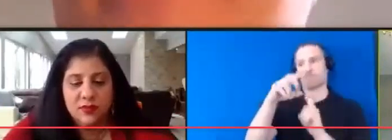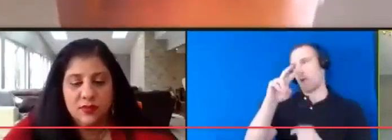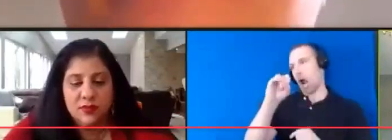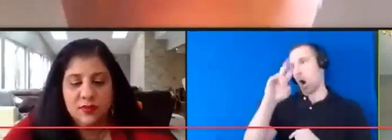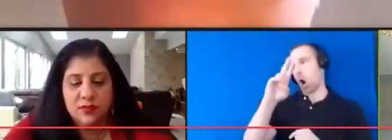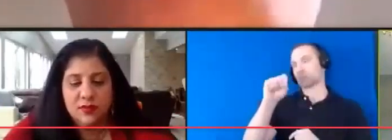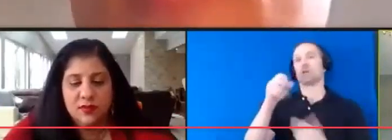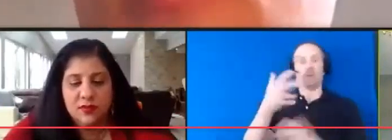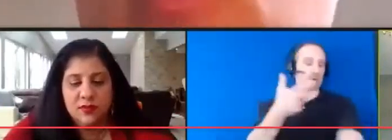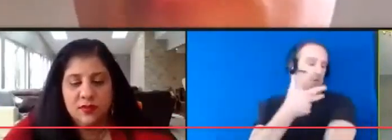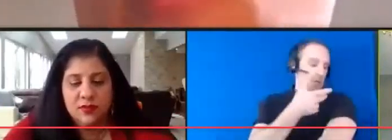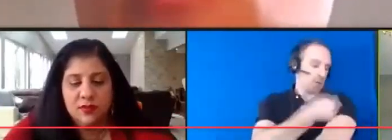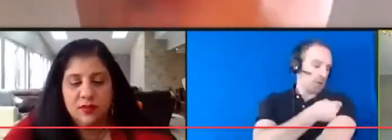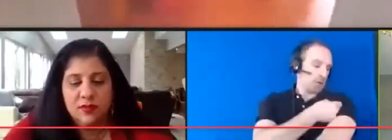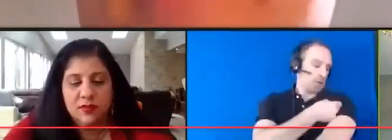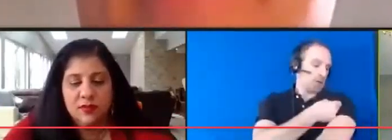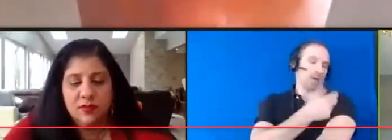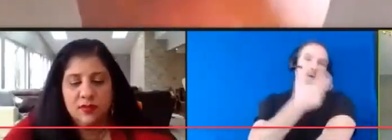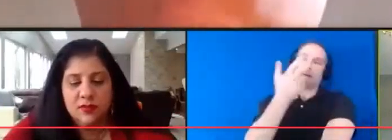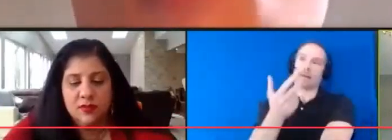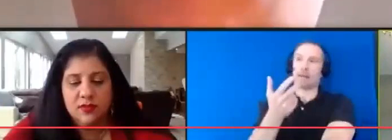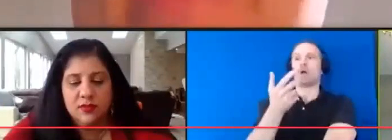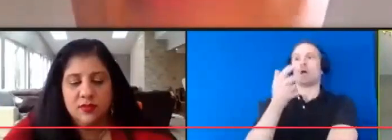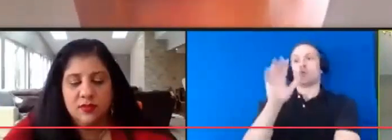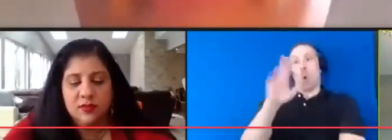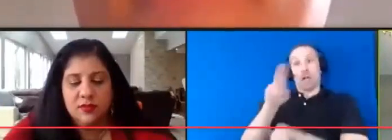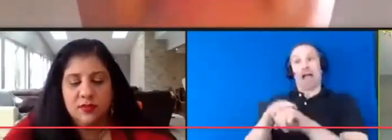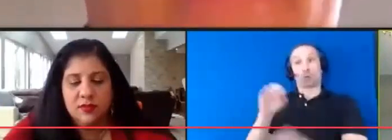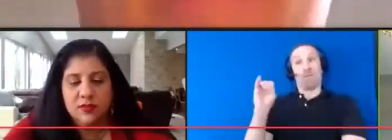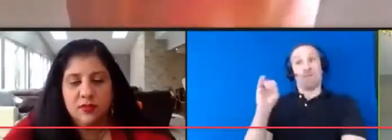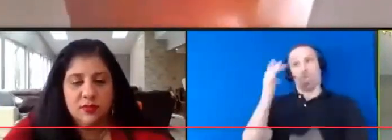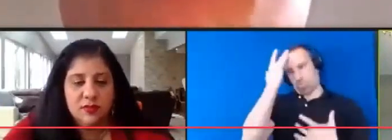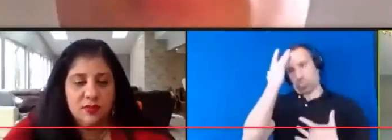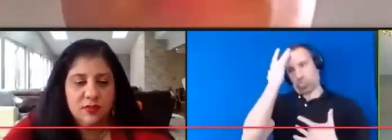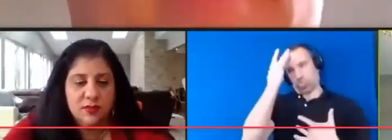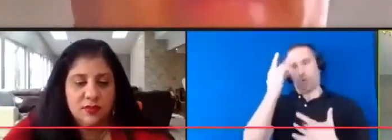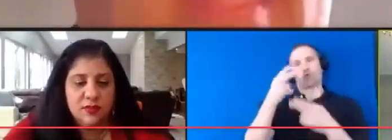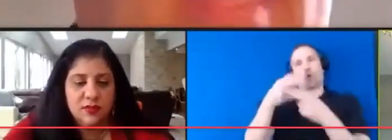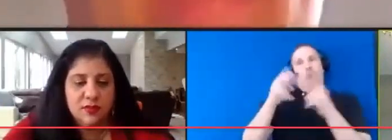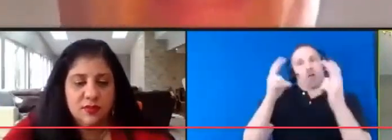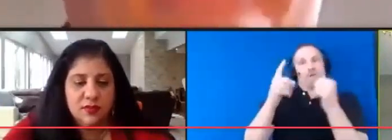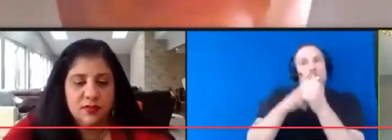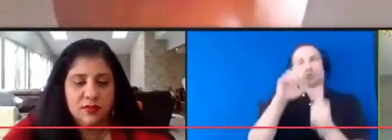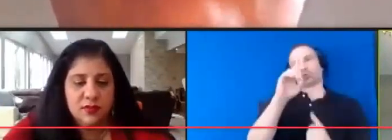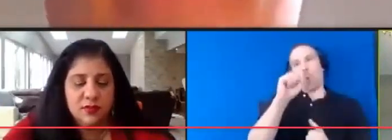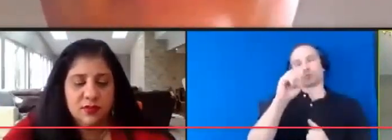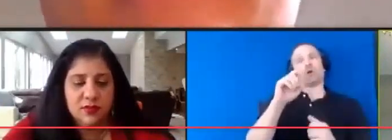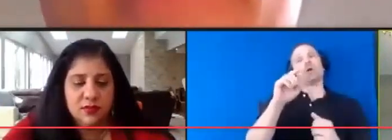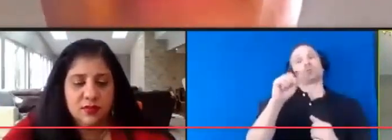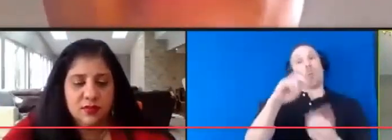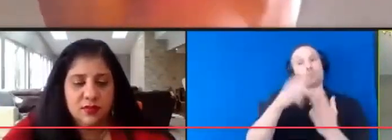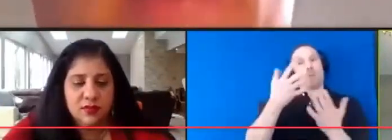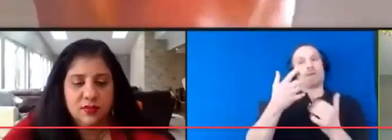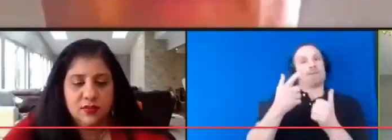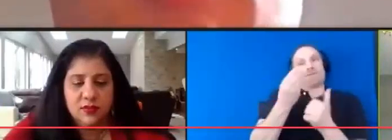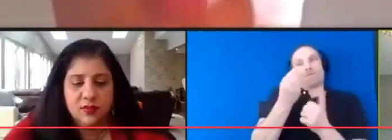efectos secundarios si la persona ya tuvo el virus bueno en cualquier momento que ya has tenido el virus y